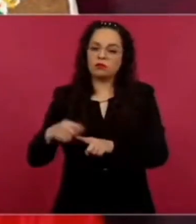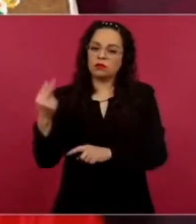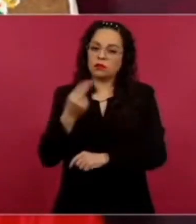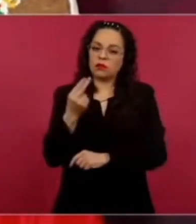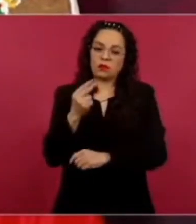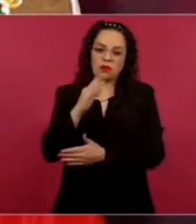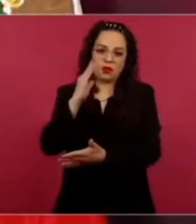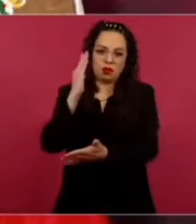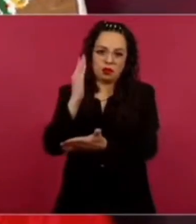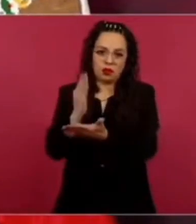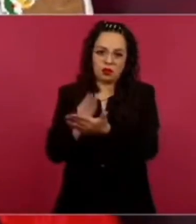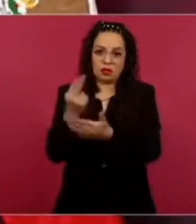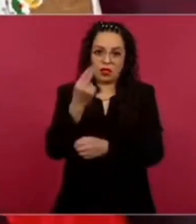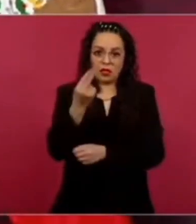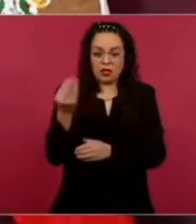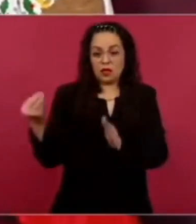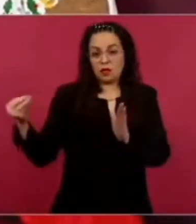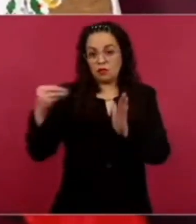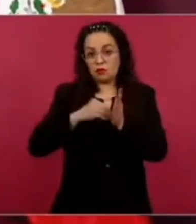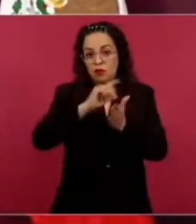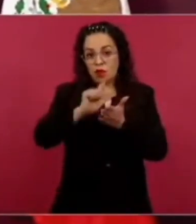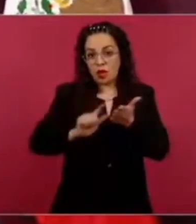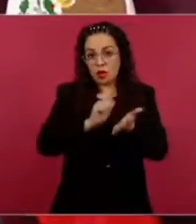y planear.